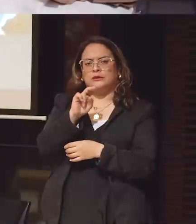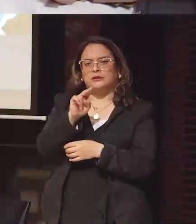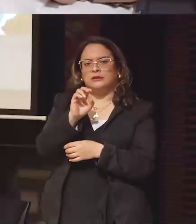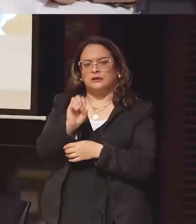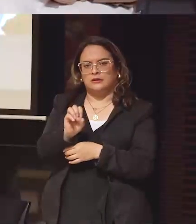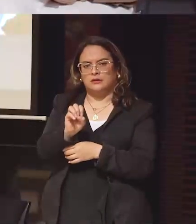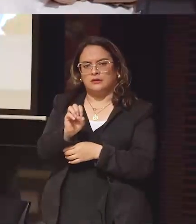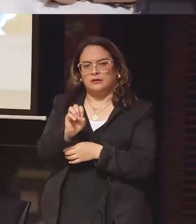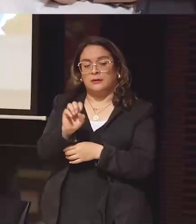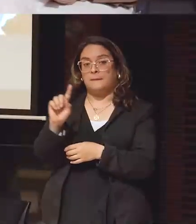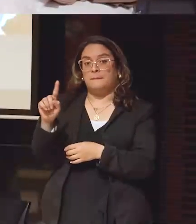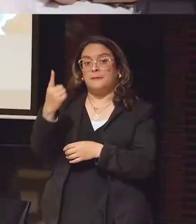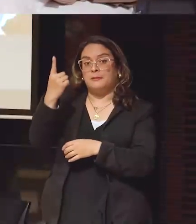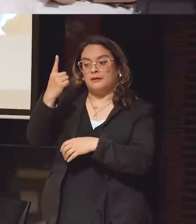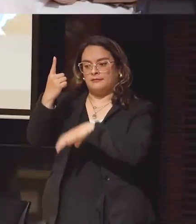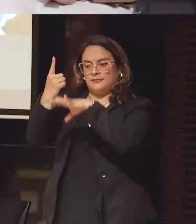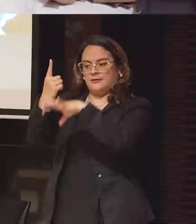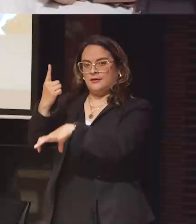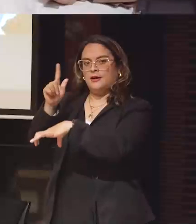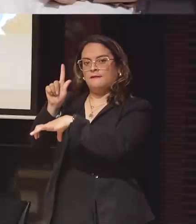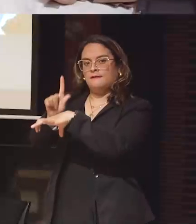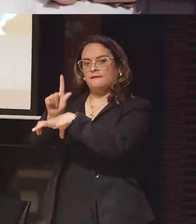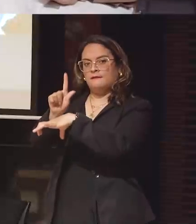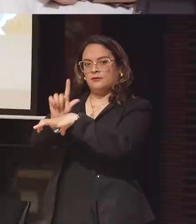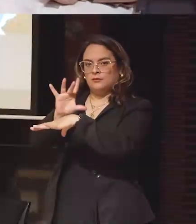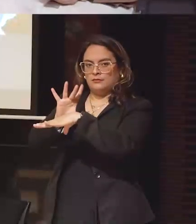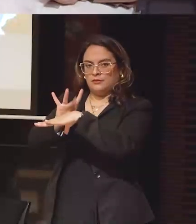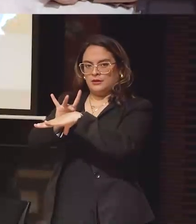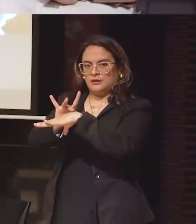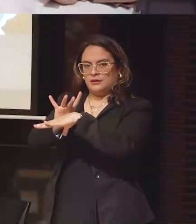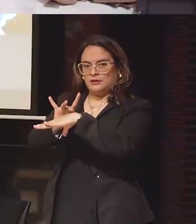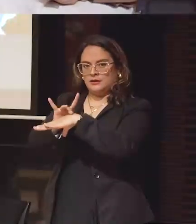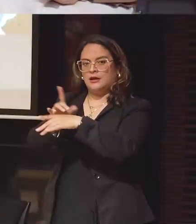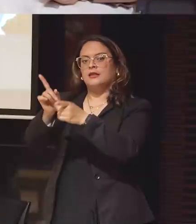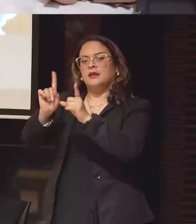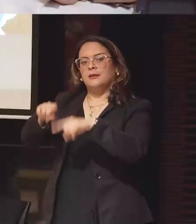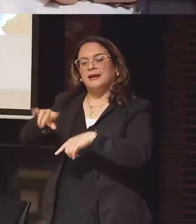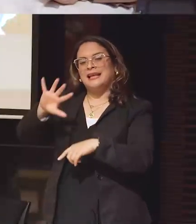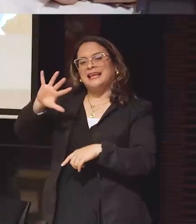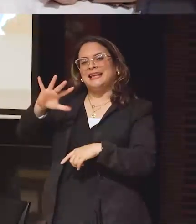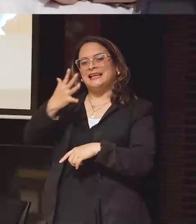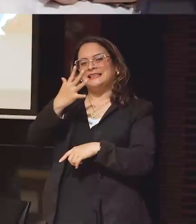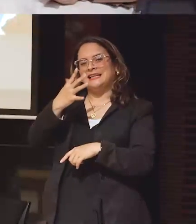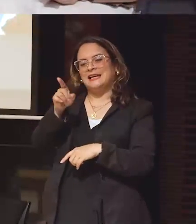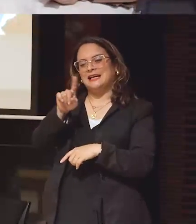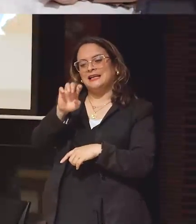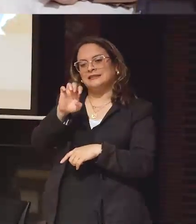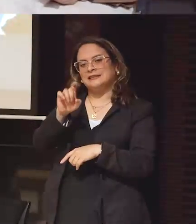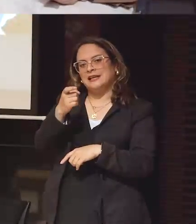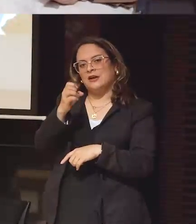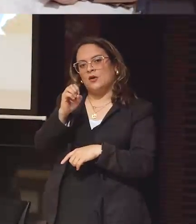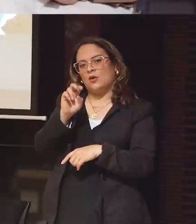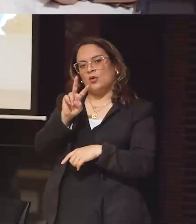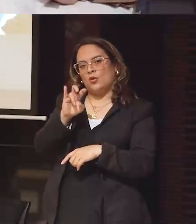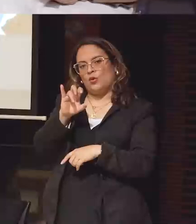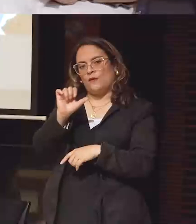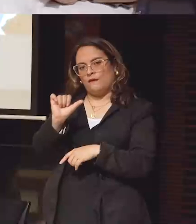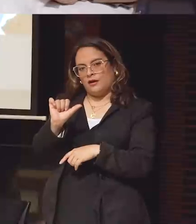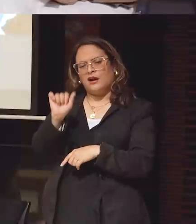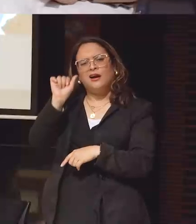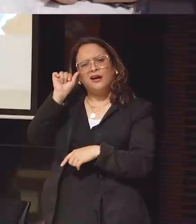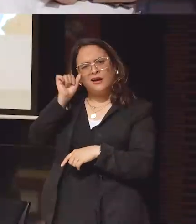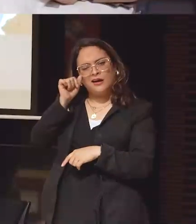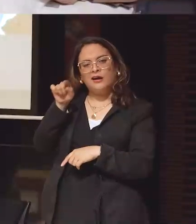fue la primera facultad de medicina, mucho tiempo atrás también fue la Quinta de Segovia. Como Quinta de Segovia, recordemos que